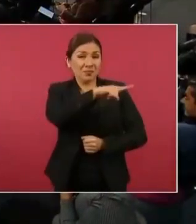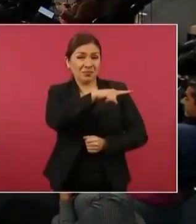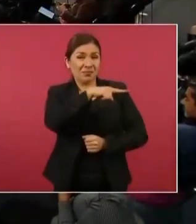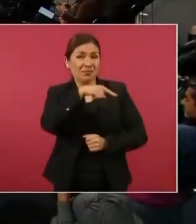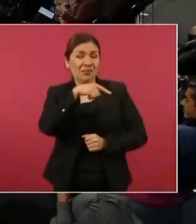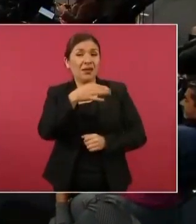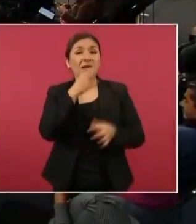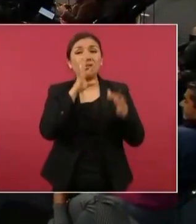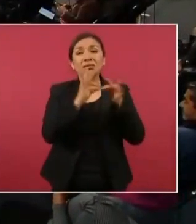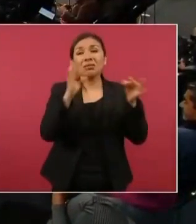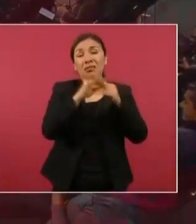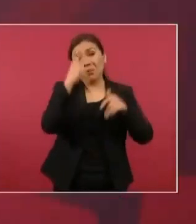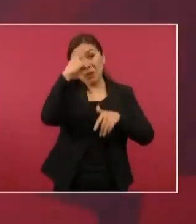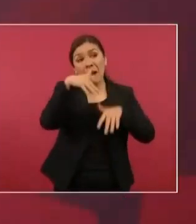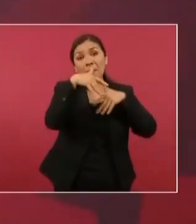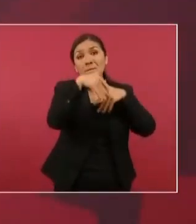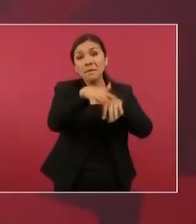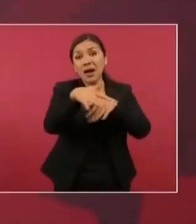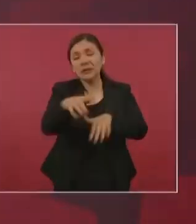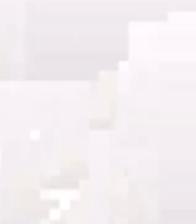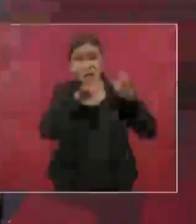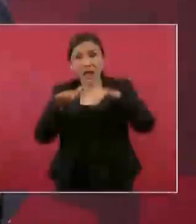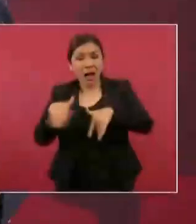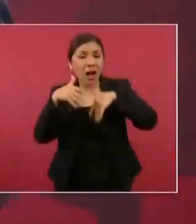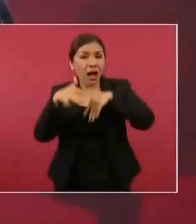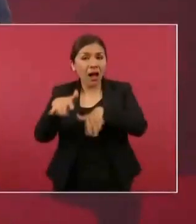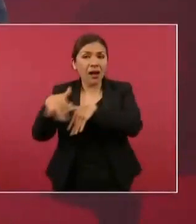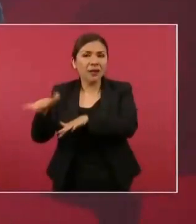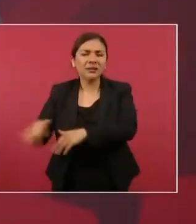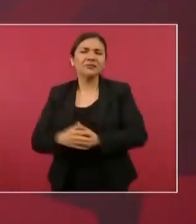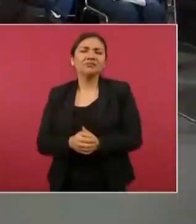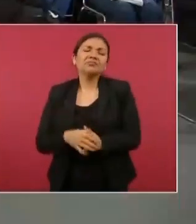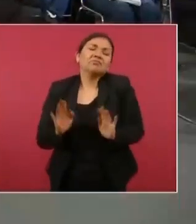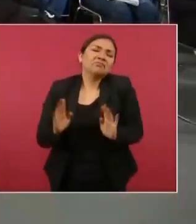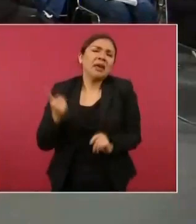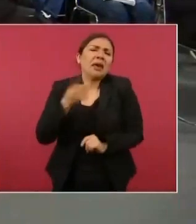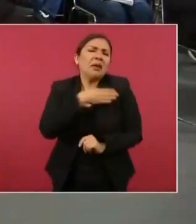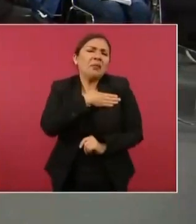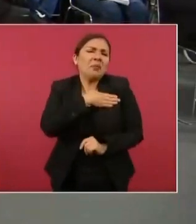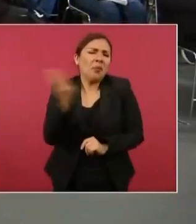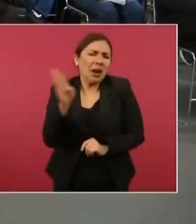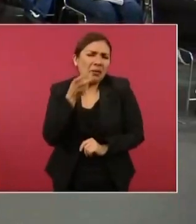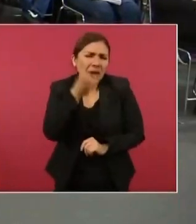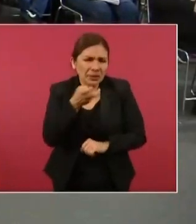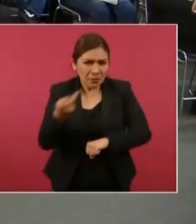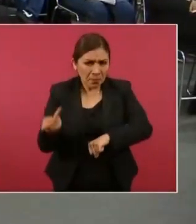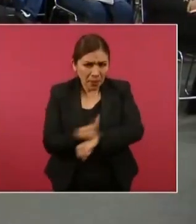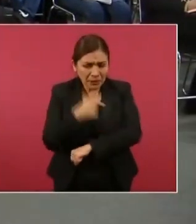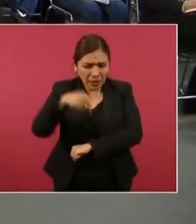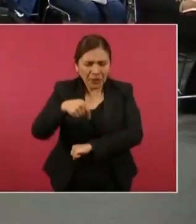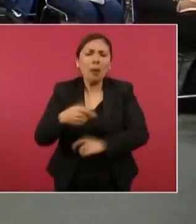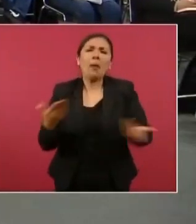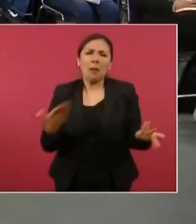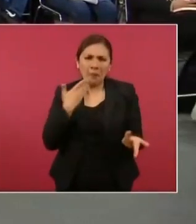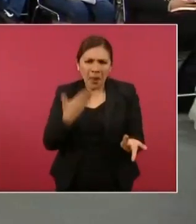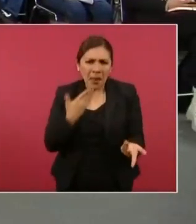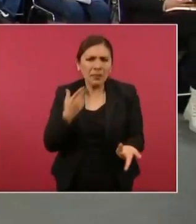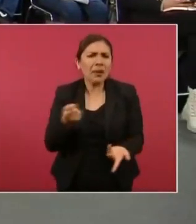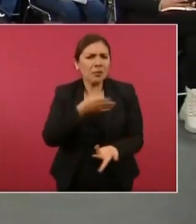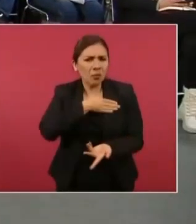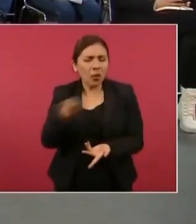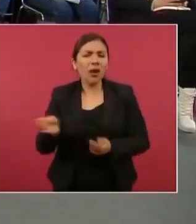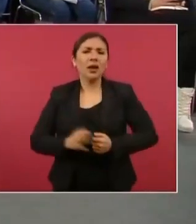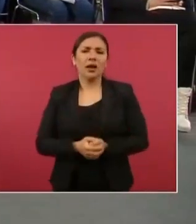es para la defensa de privilegios. Pero qué bueno que esto esté pasando, porque es fuera